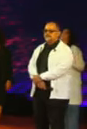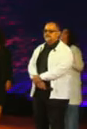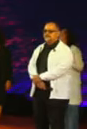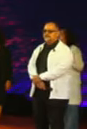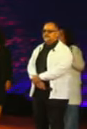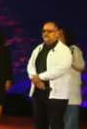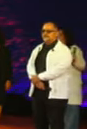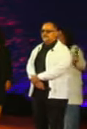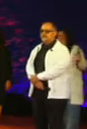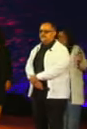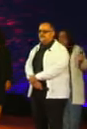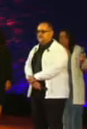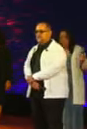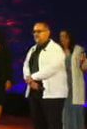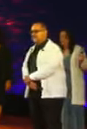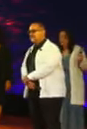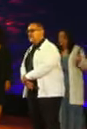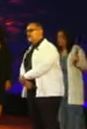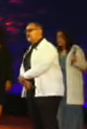rebosando,